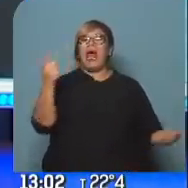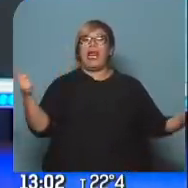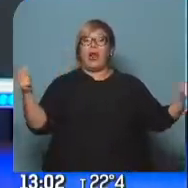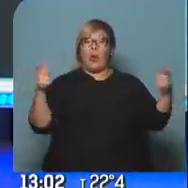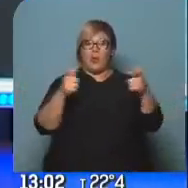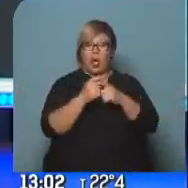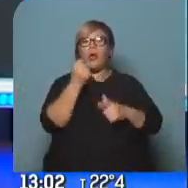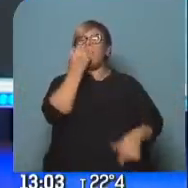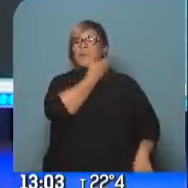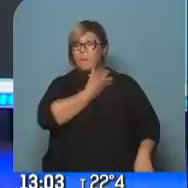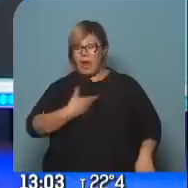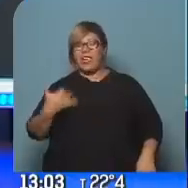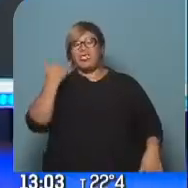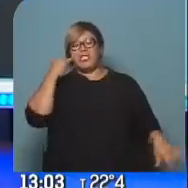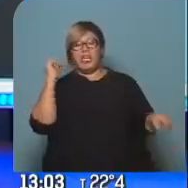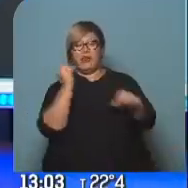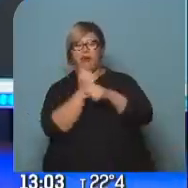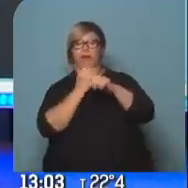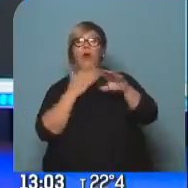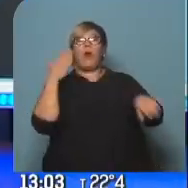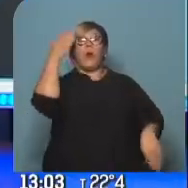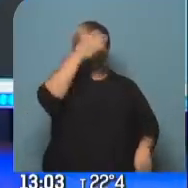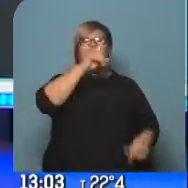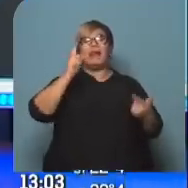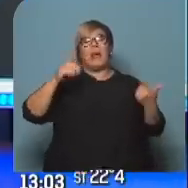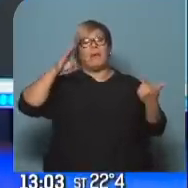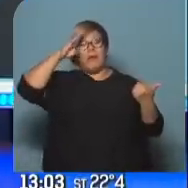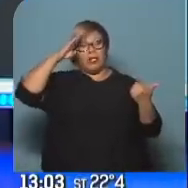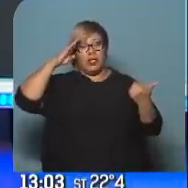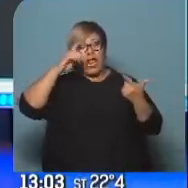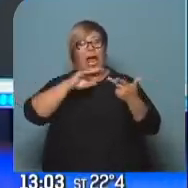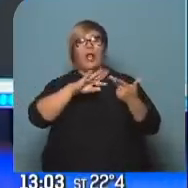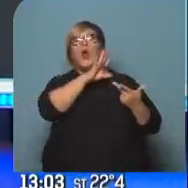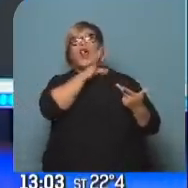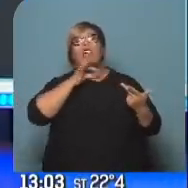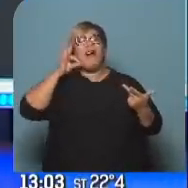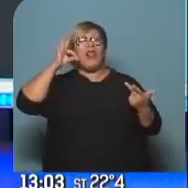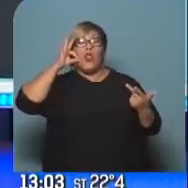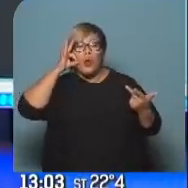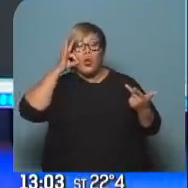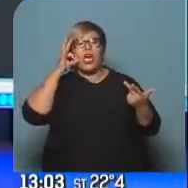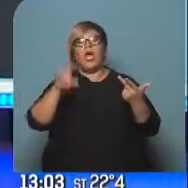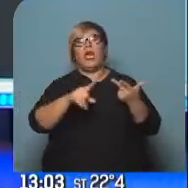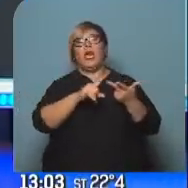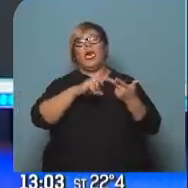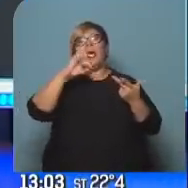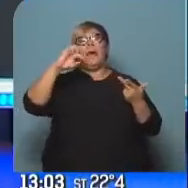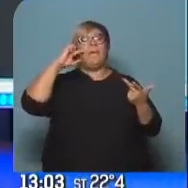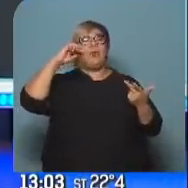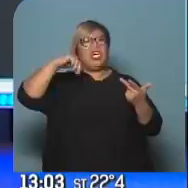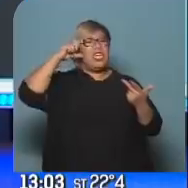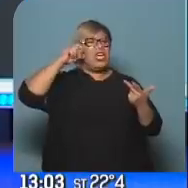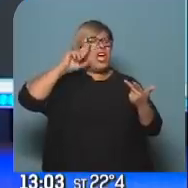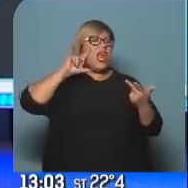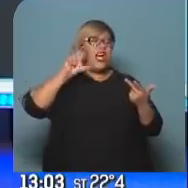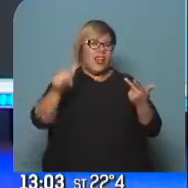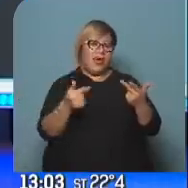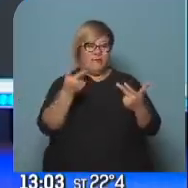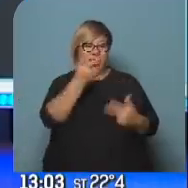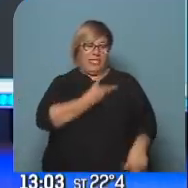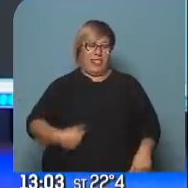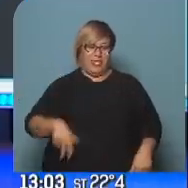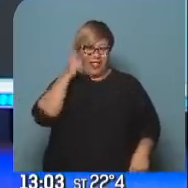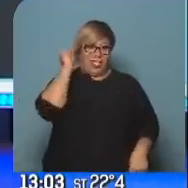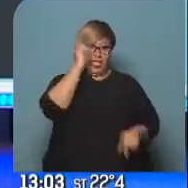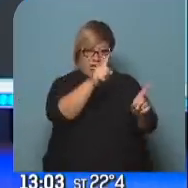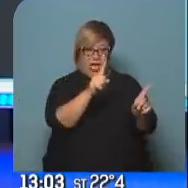Mauricio Macri, Jair Bolsonaro, Martín Vizcarra, Iván Duque, Piñera, por supuesto, el anfitrión. La ausencia más